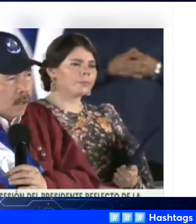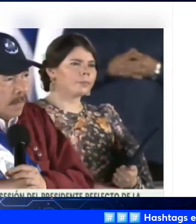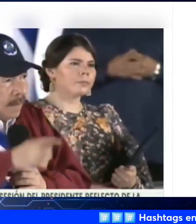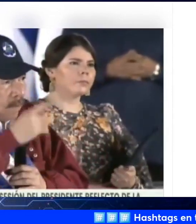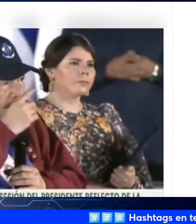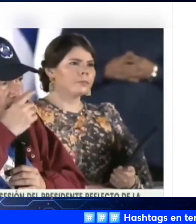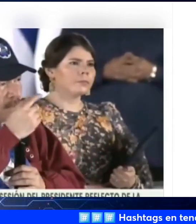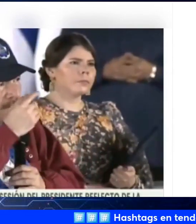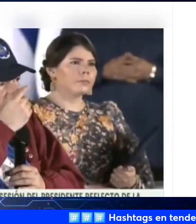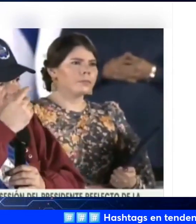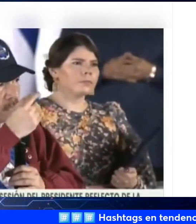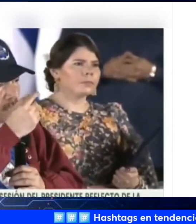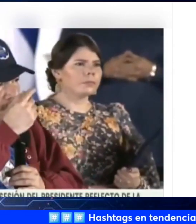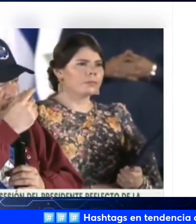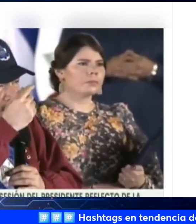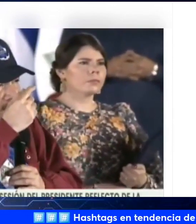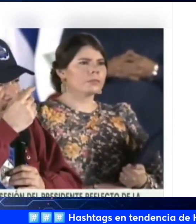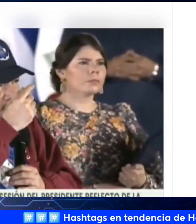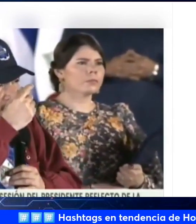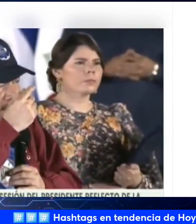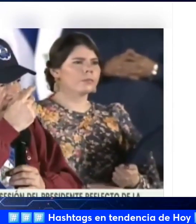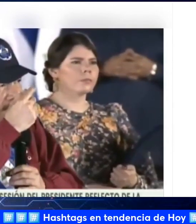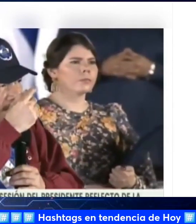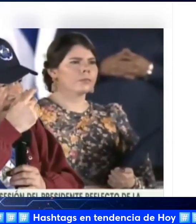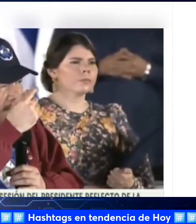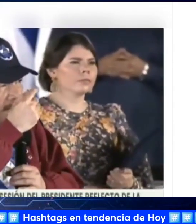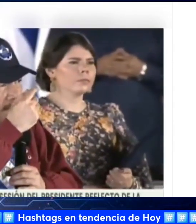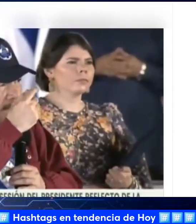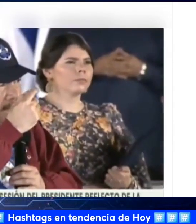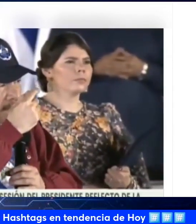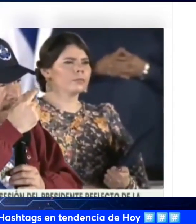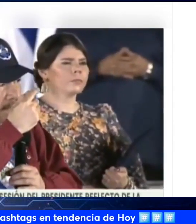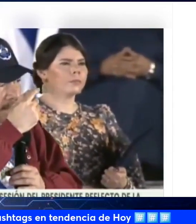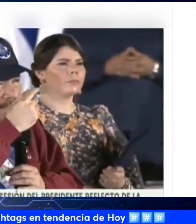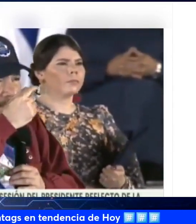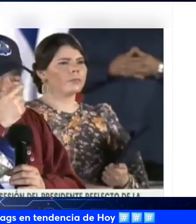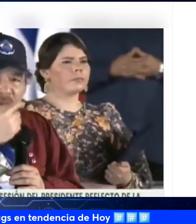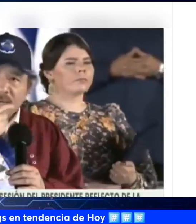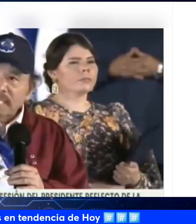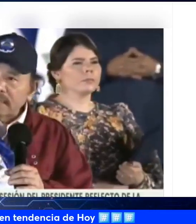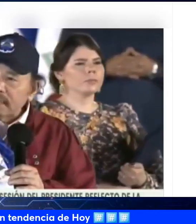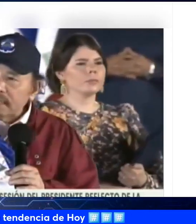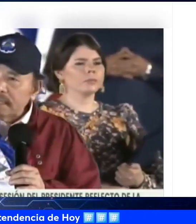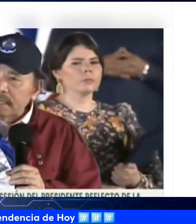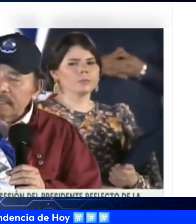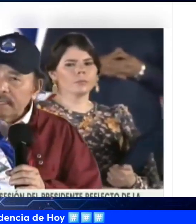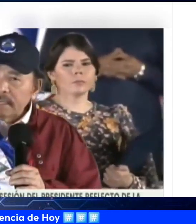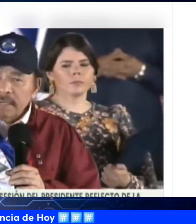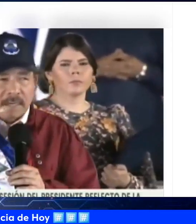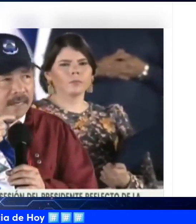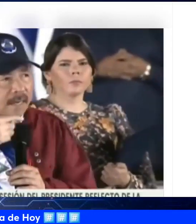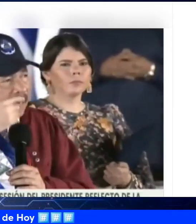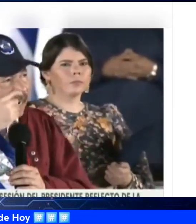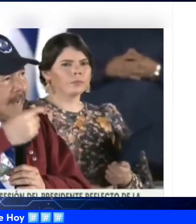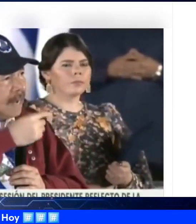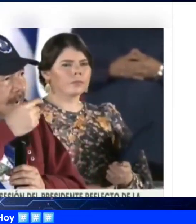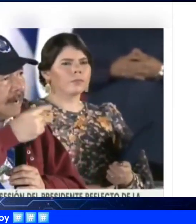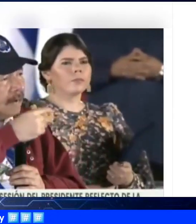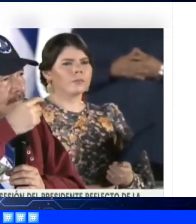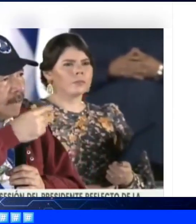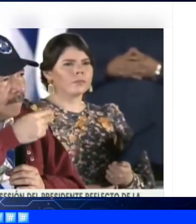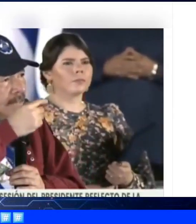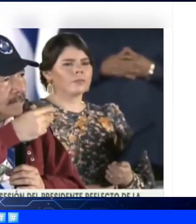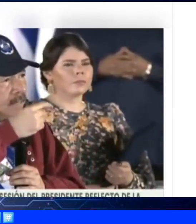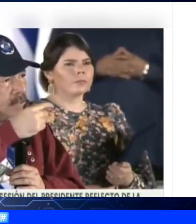lo primero que hizo la revolución al triunfo fue llevarle la